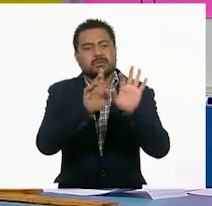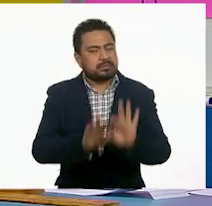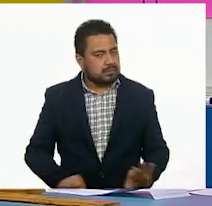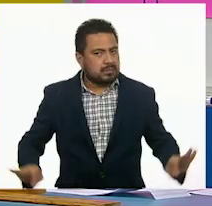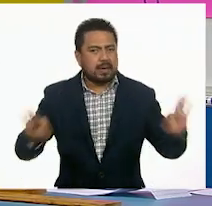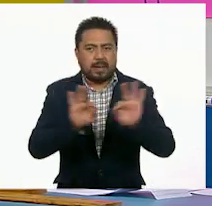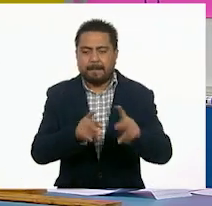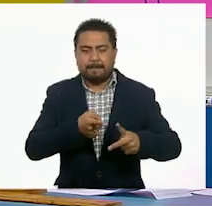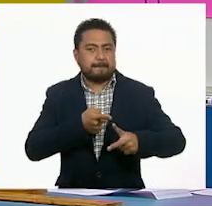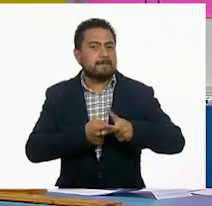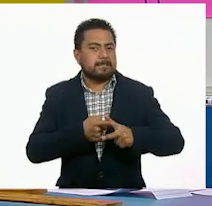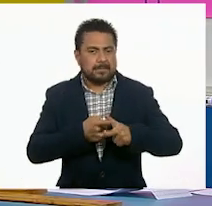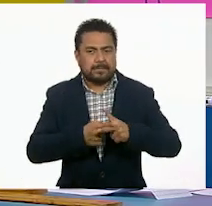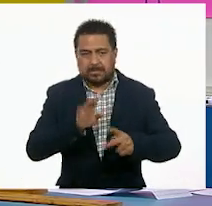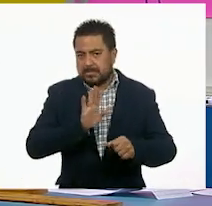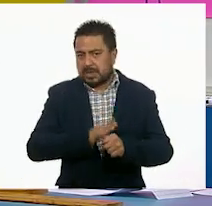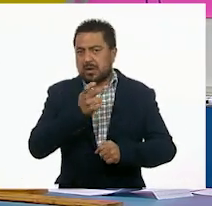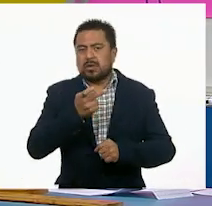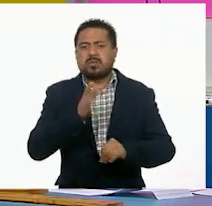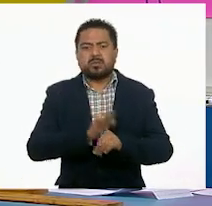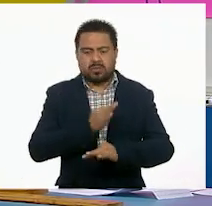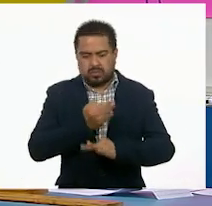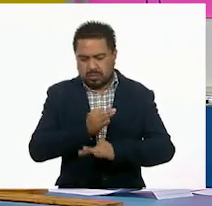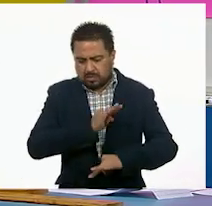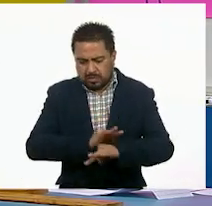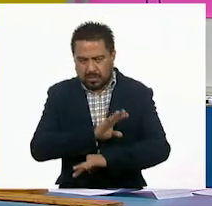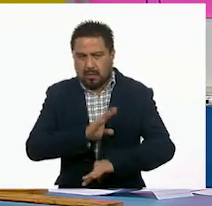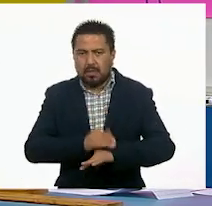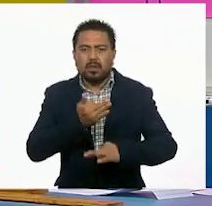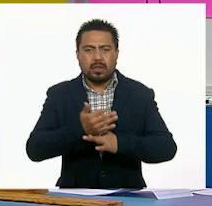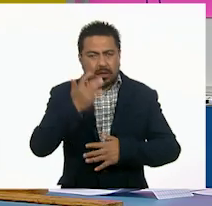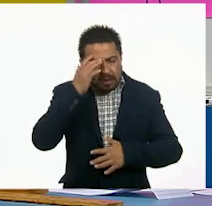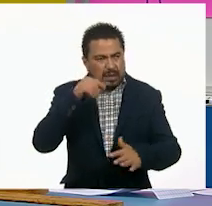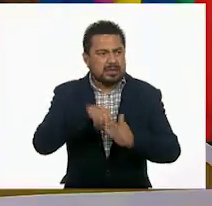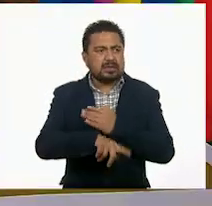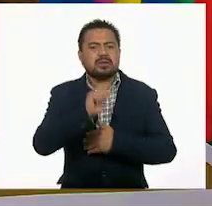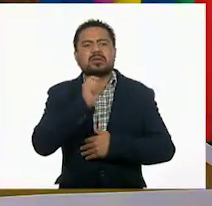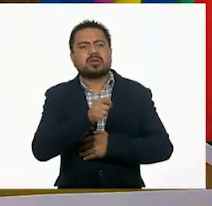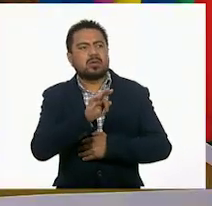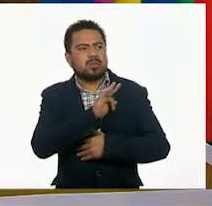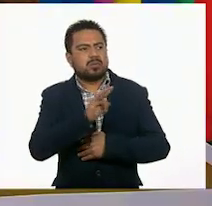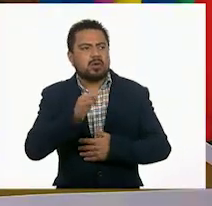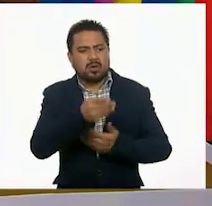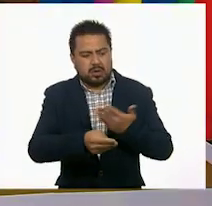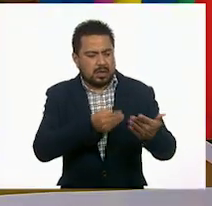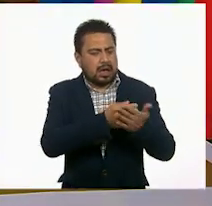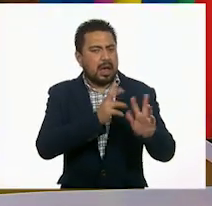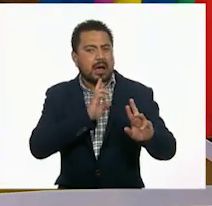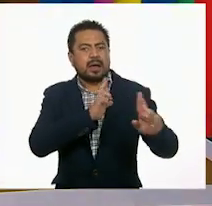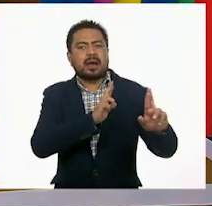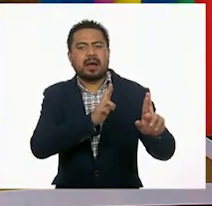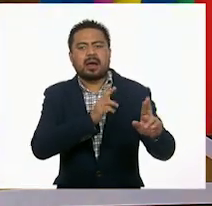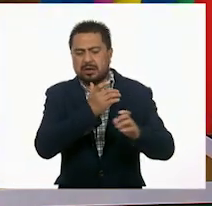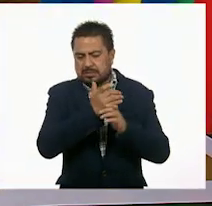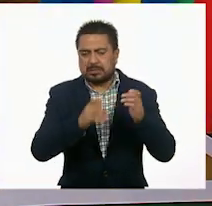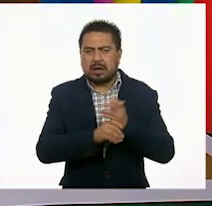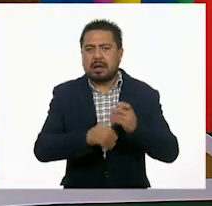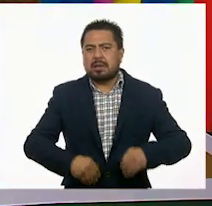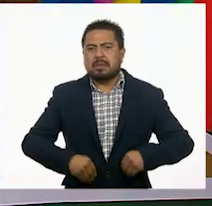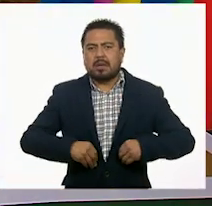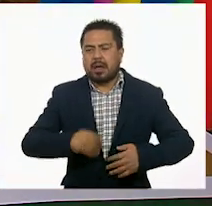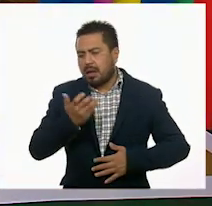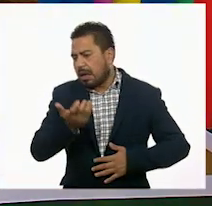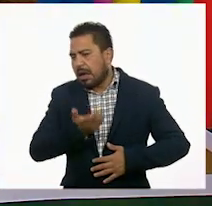importante, las matemáticas, porque nos permiten en este conocimiento pues, poder darle respuesta a situaciones de la vida